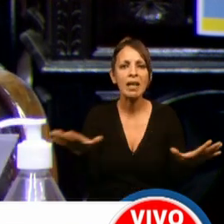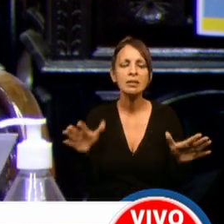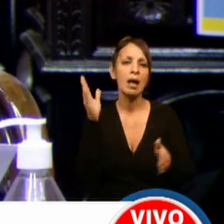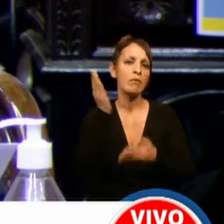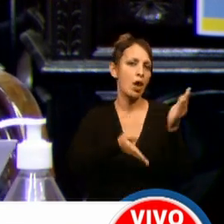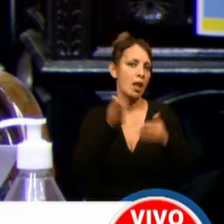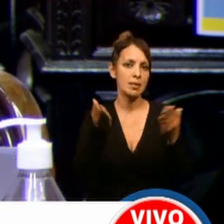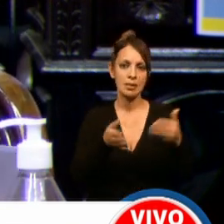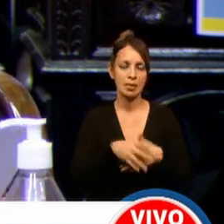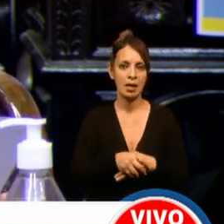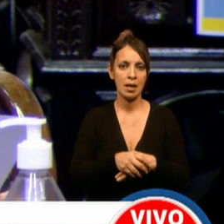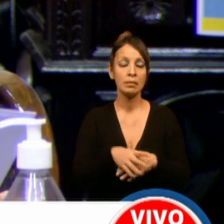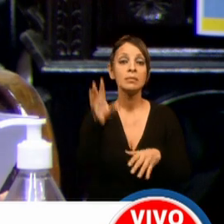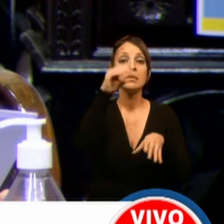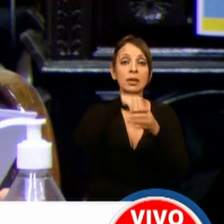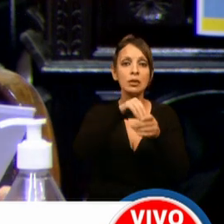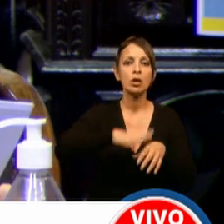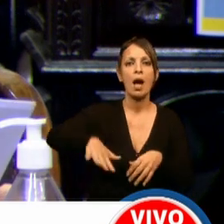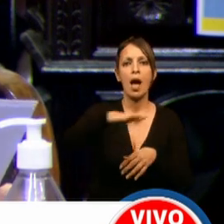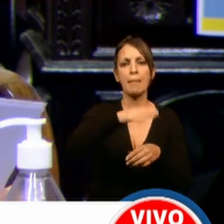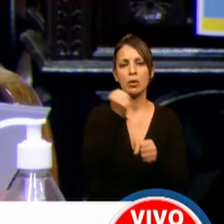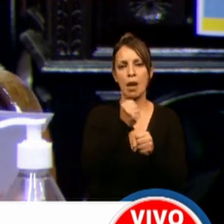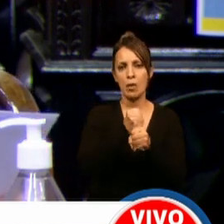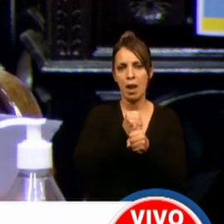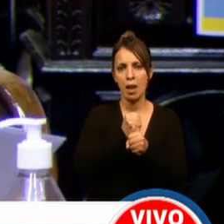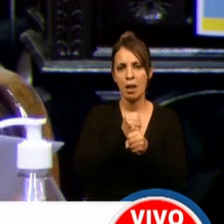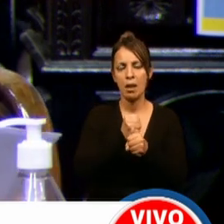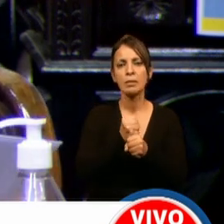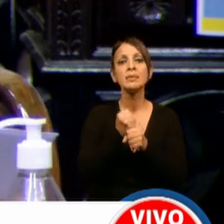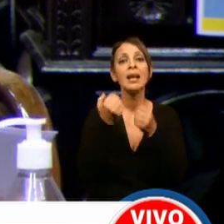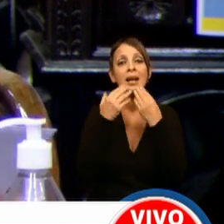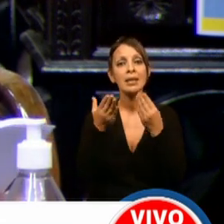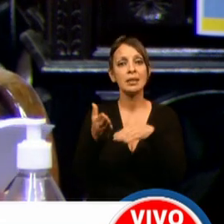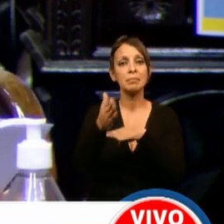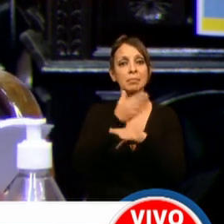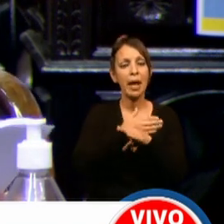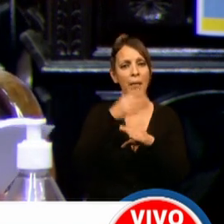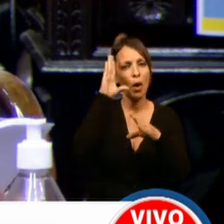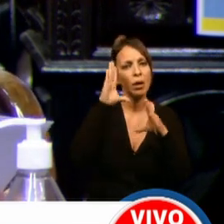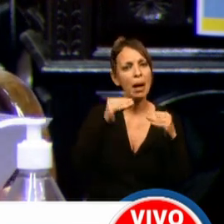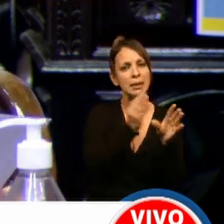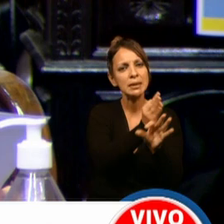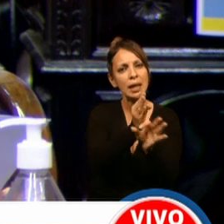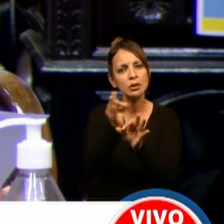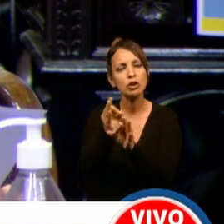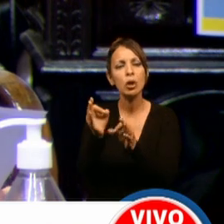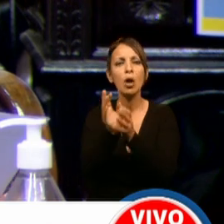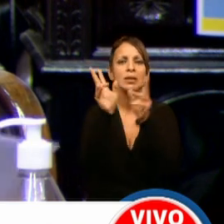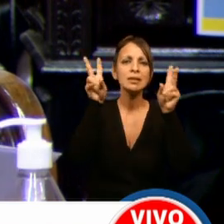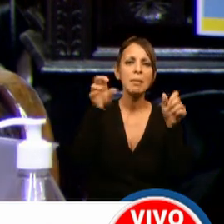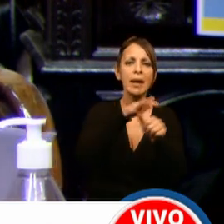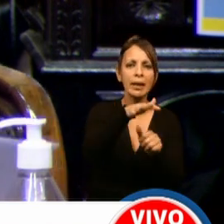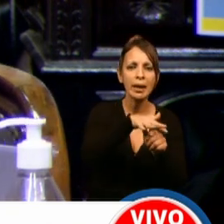en los ámbitos de trabajo a partir de los espacios de capacitación permanente en temáticas de